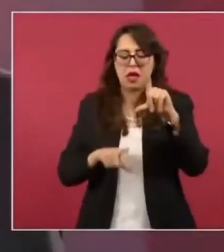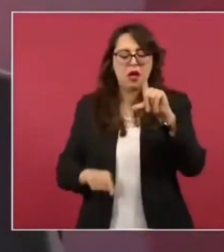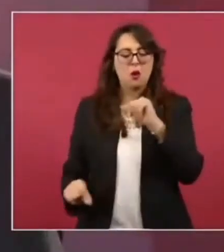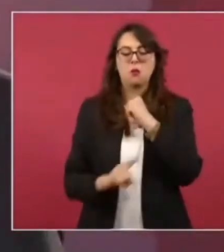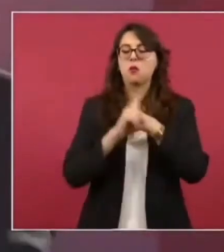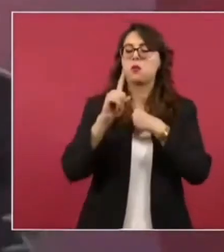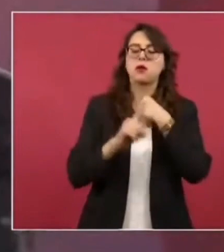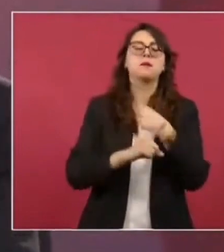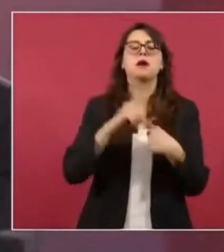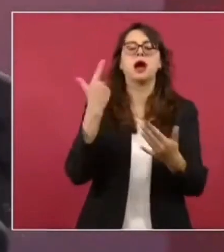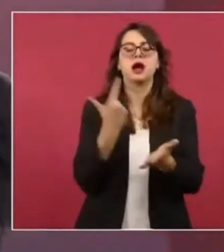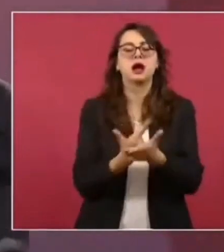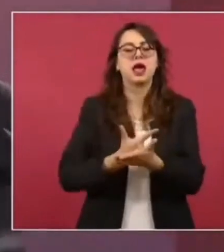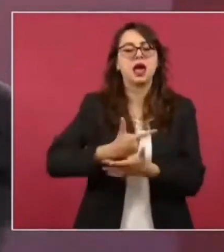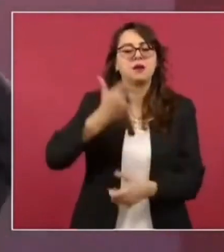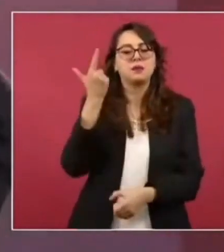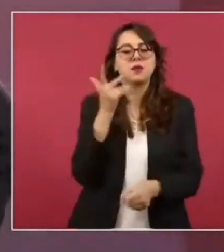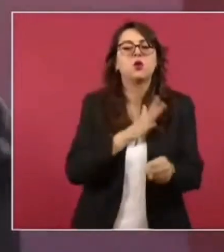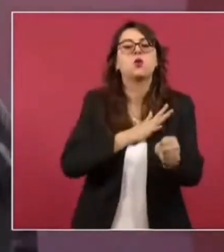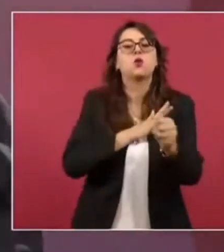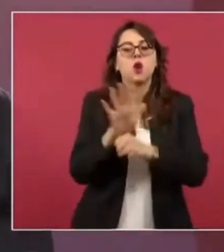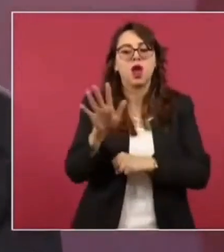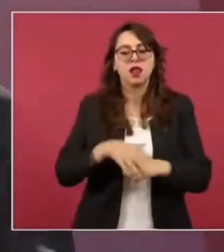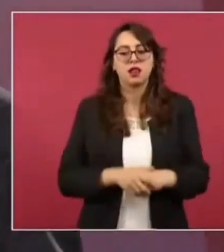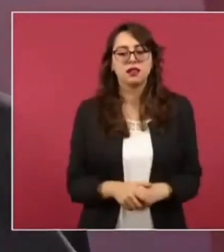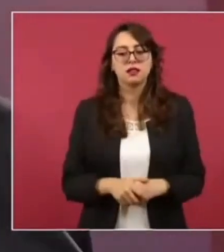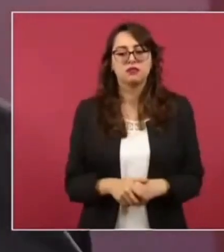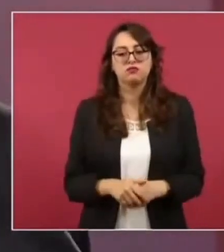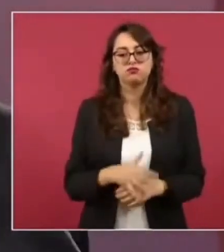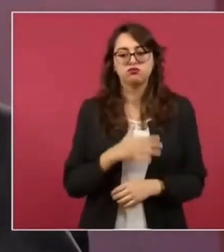México era la corrupción.